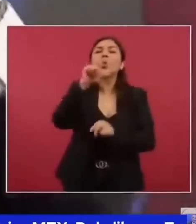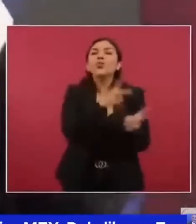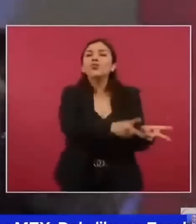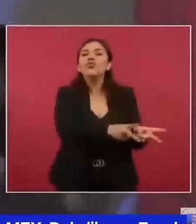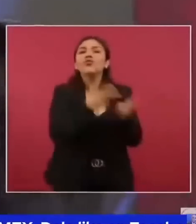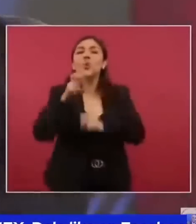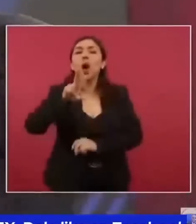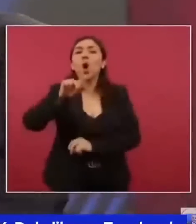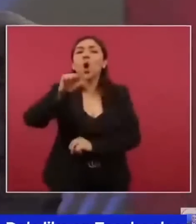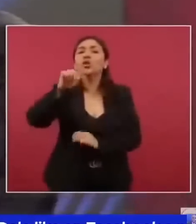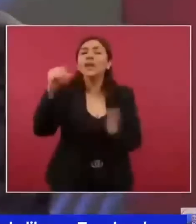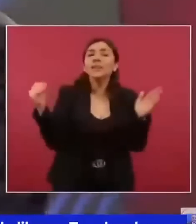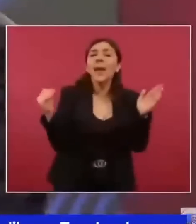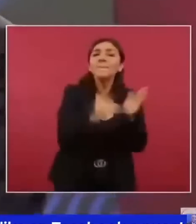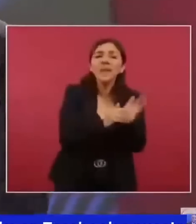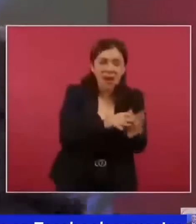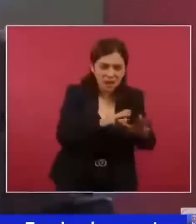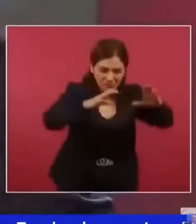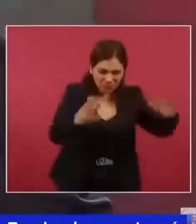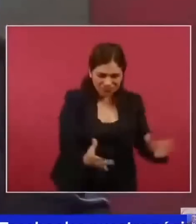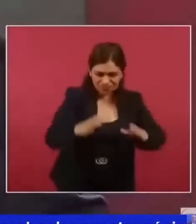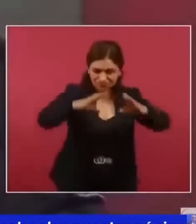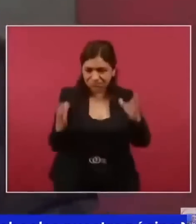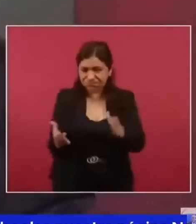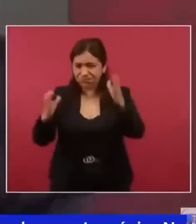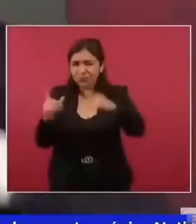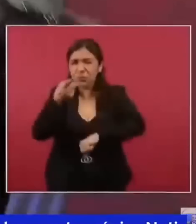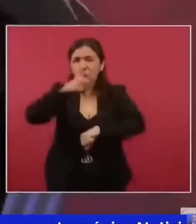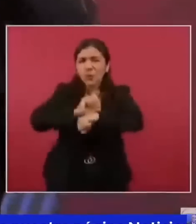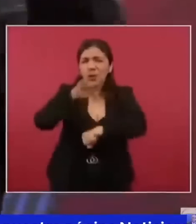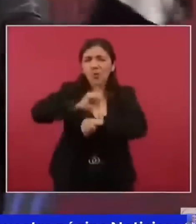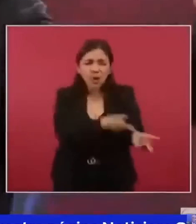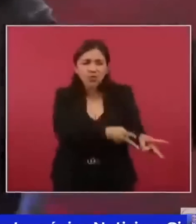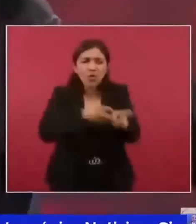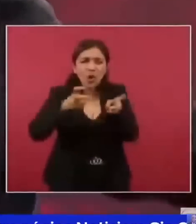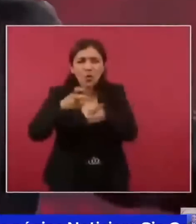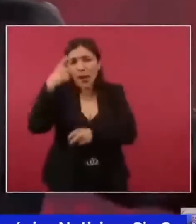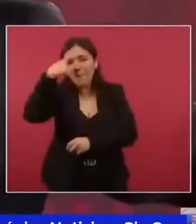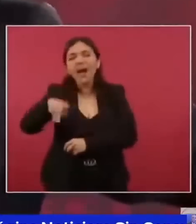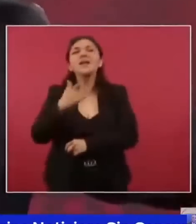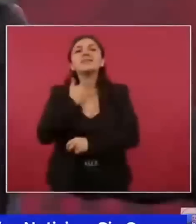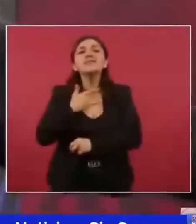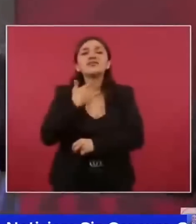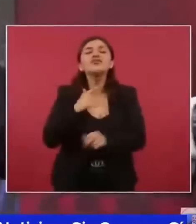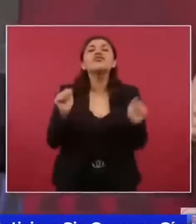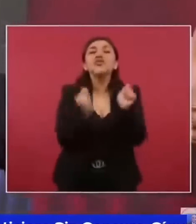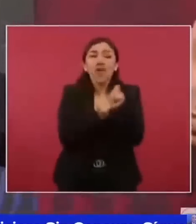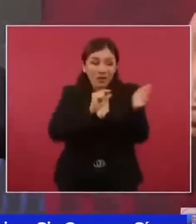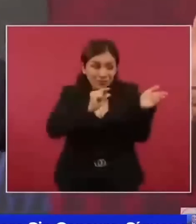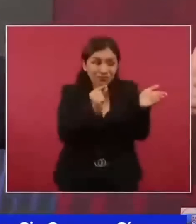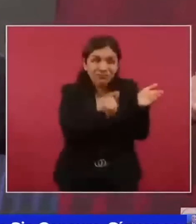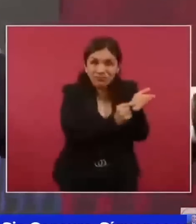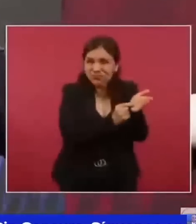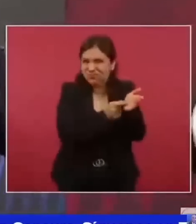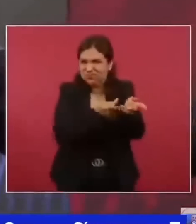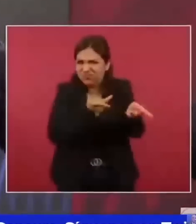80,000 barriles diarios de combustibles que tenían un sistema de sensores